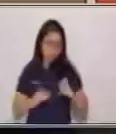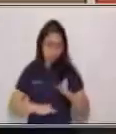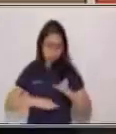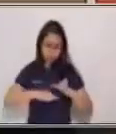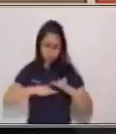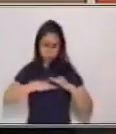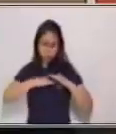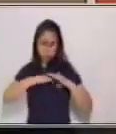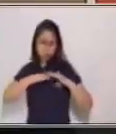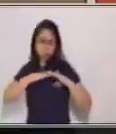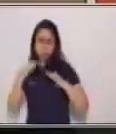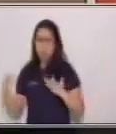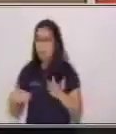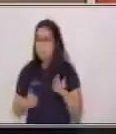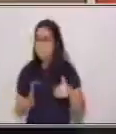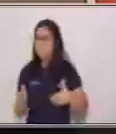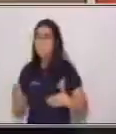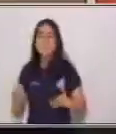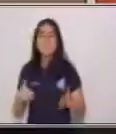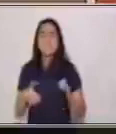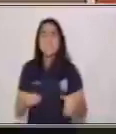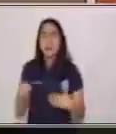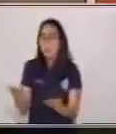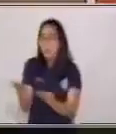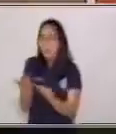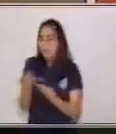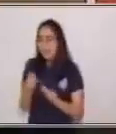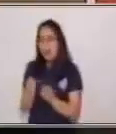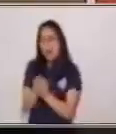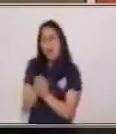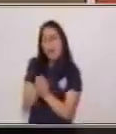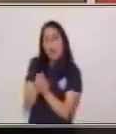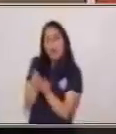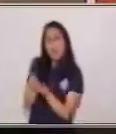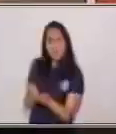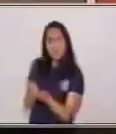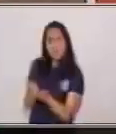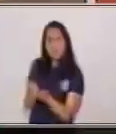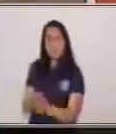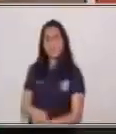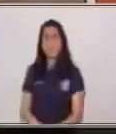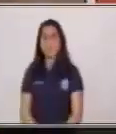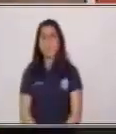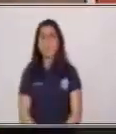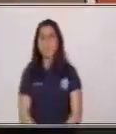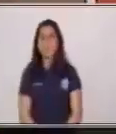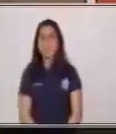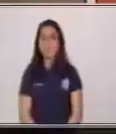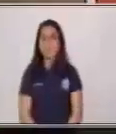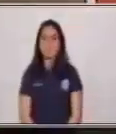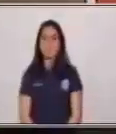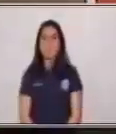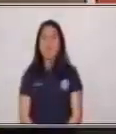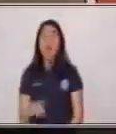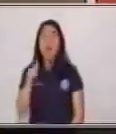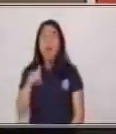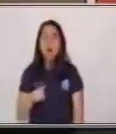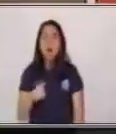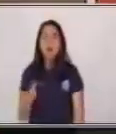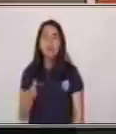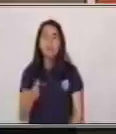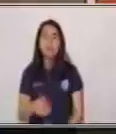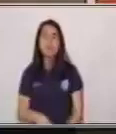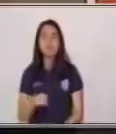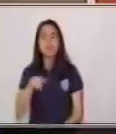sombra y plata. Me han traído una caracola. Entonces, ahora te invito a que escojas